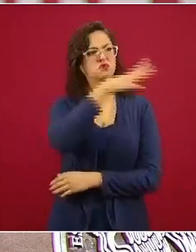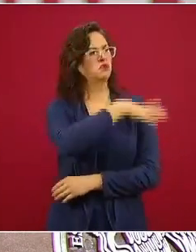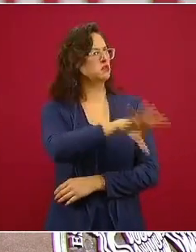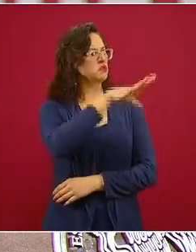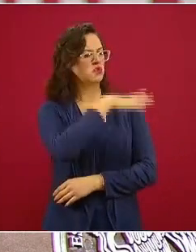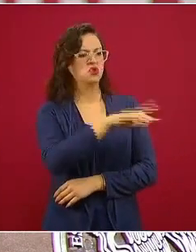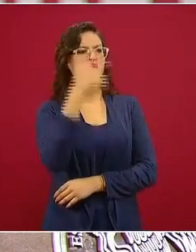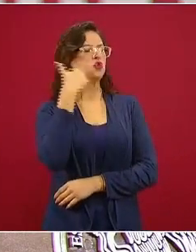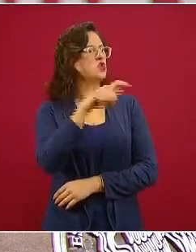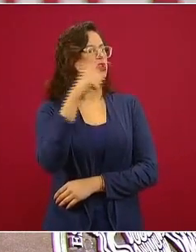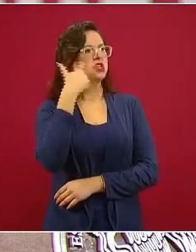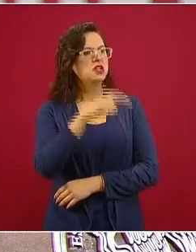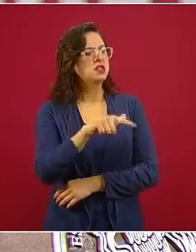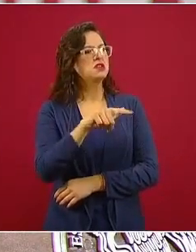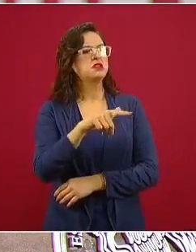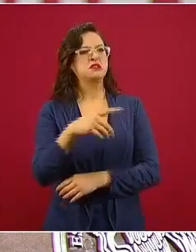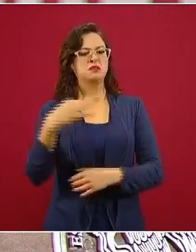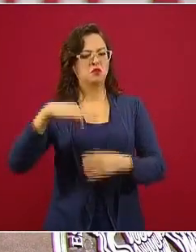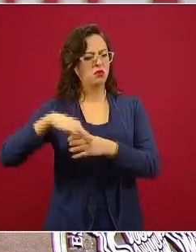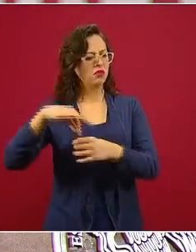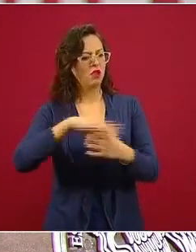campante